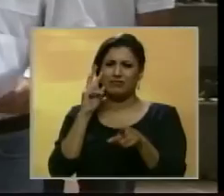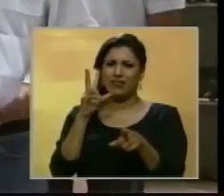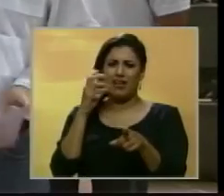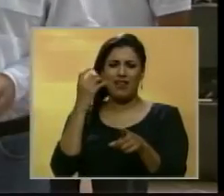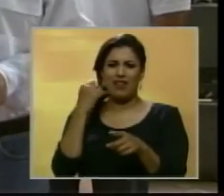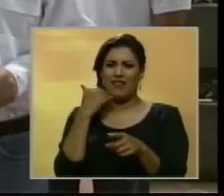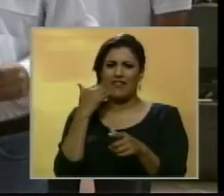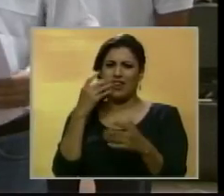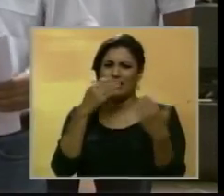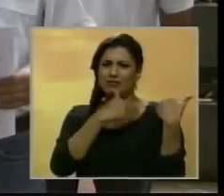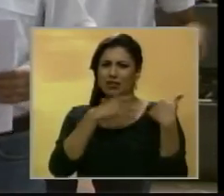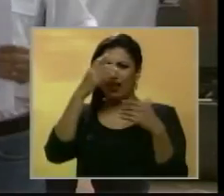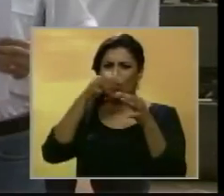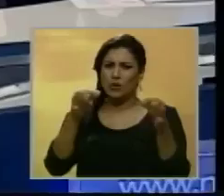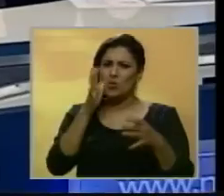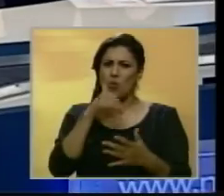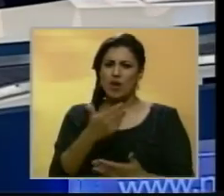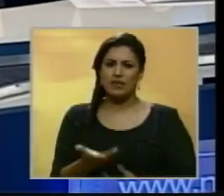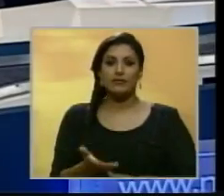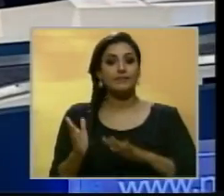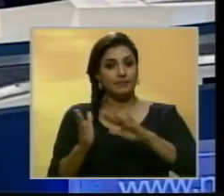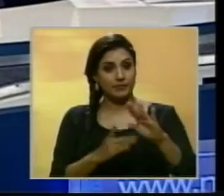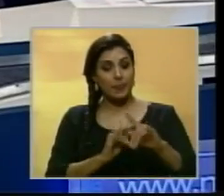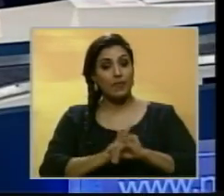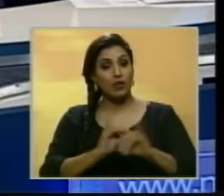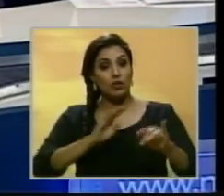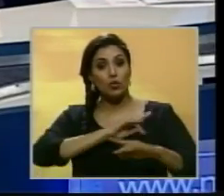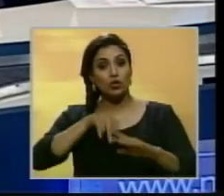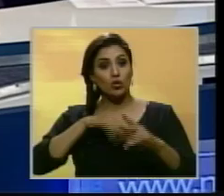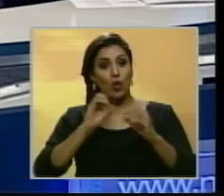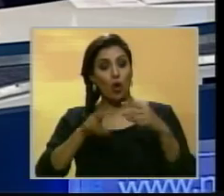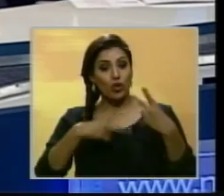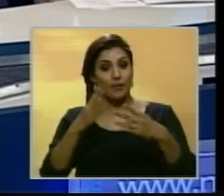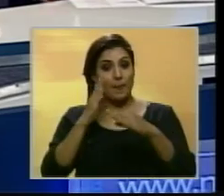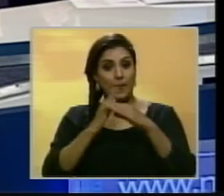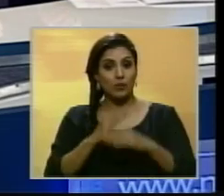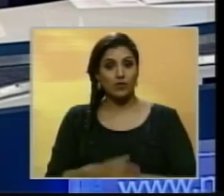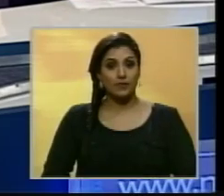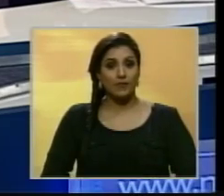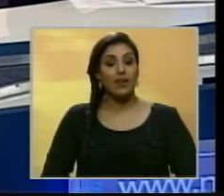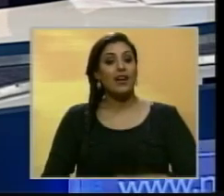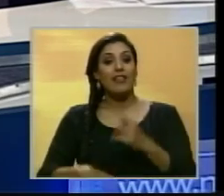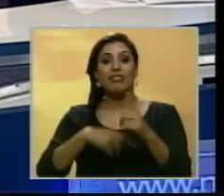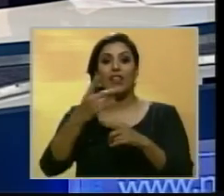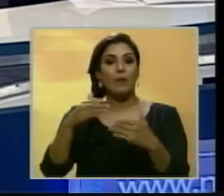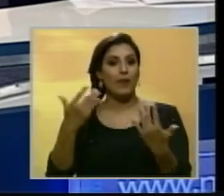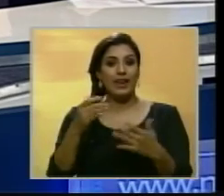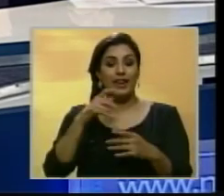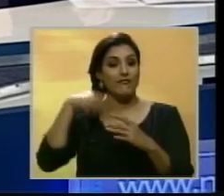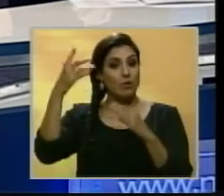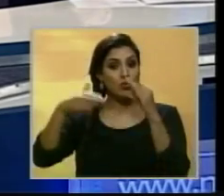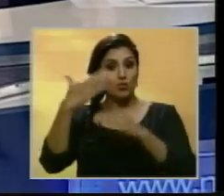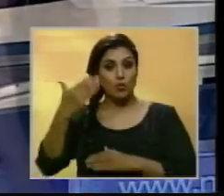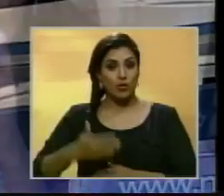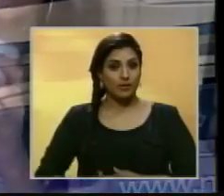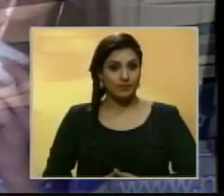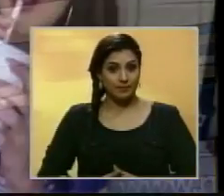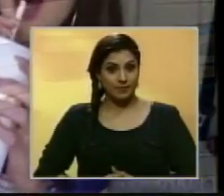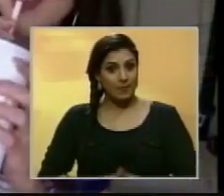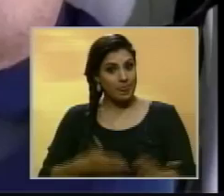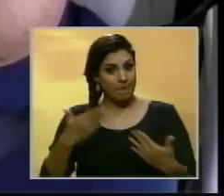con el rol de un diplomático. Hacemos una nueva pausa. Amigos, y al regreso en Estrenos y